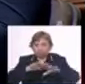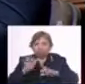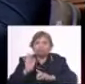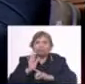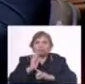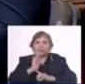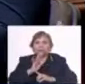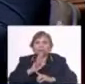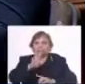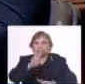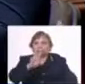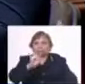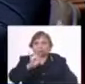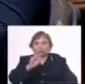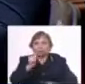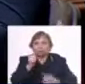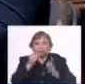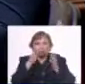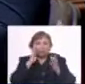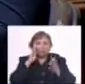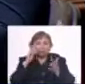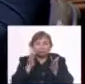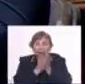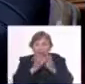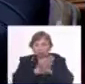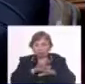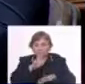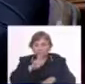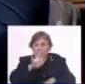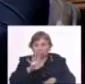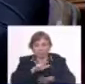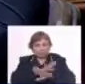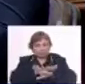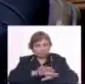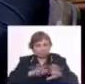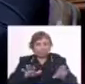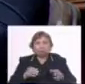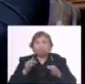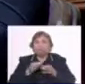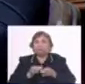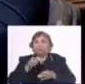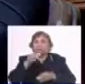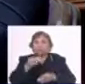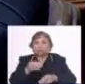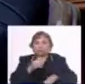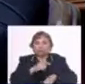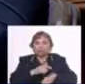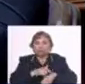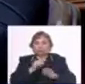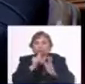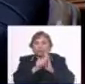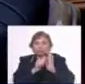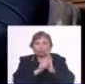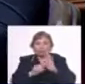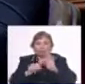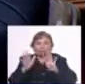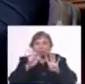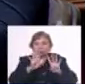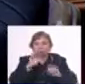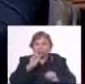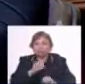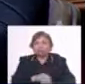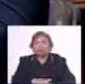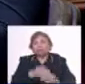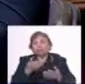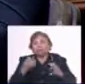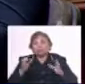representación el 29 de abril de 2024, exceptuándose del plazo dispuesto en el artículo 90.